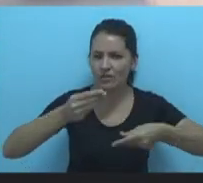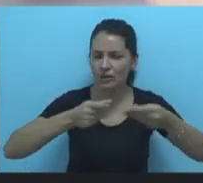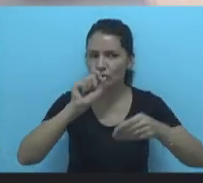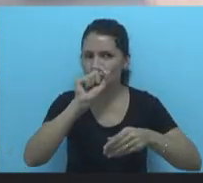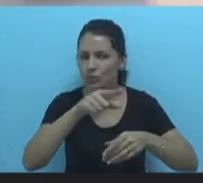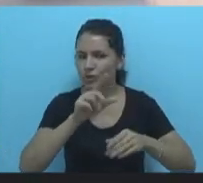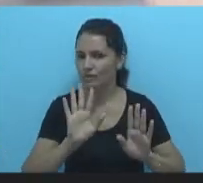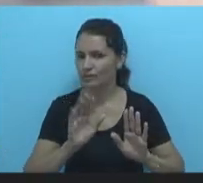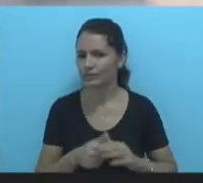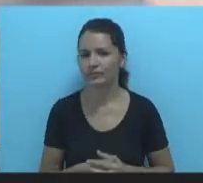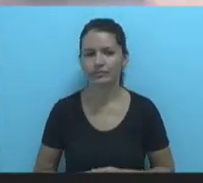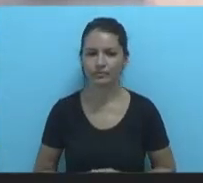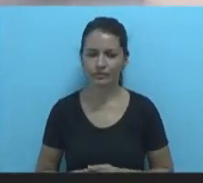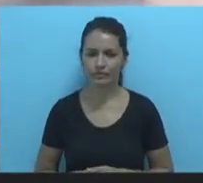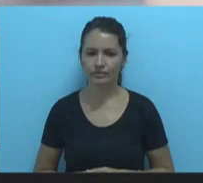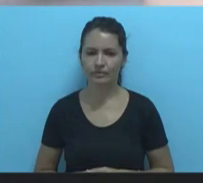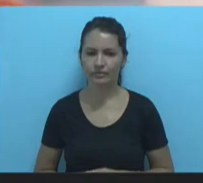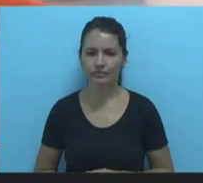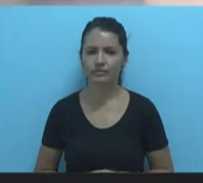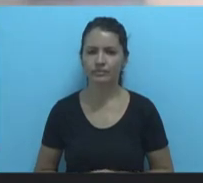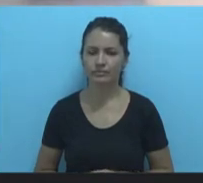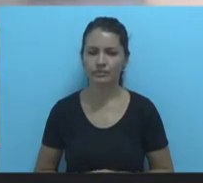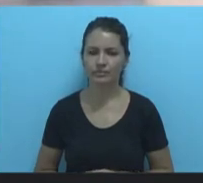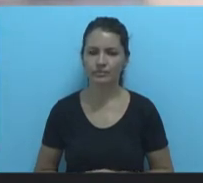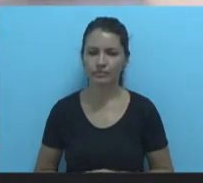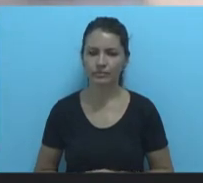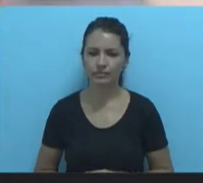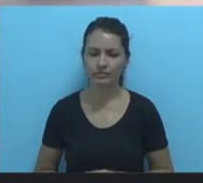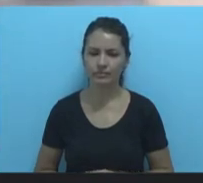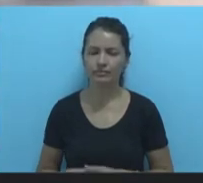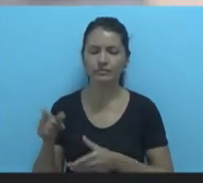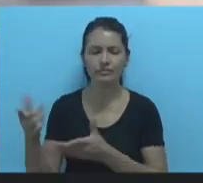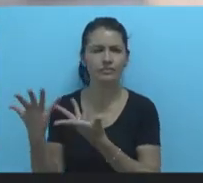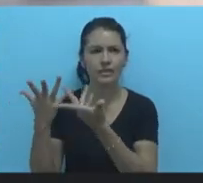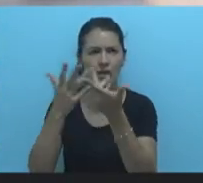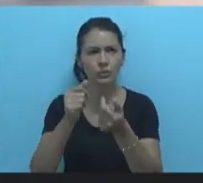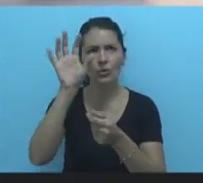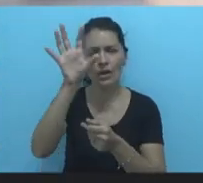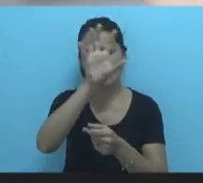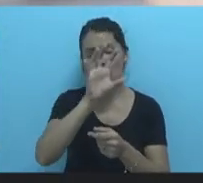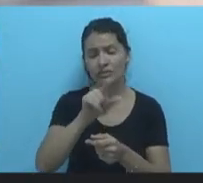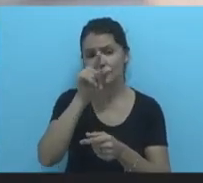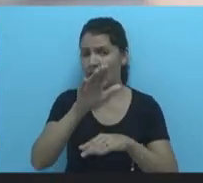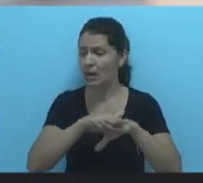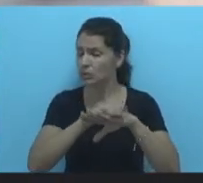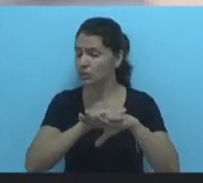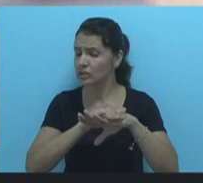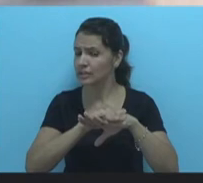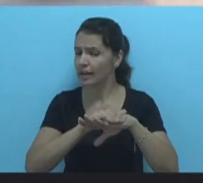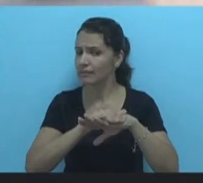Sojero. Esa cesión de recursos del Estado Nacional en favor de la provincia implicaba que las provincias asumieran